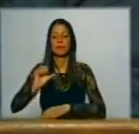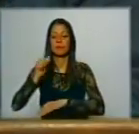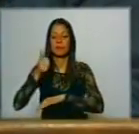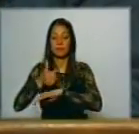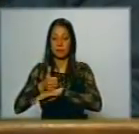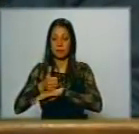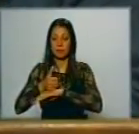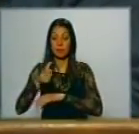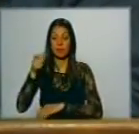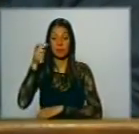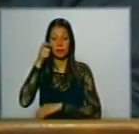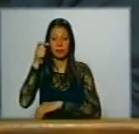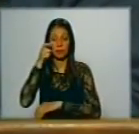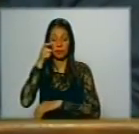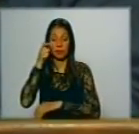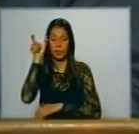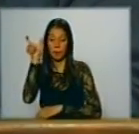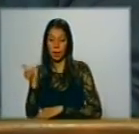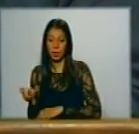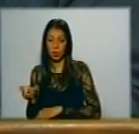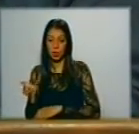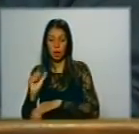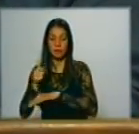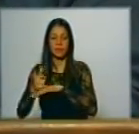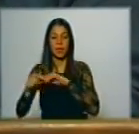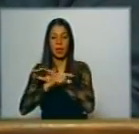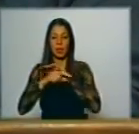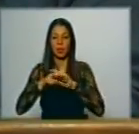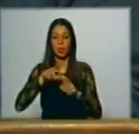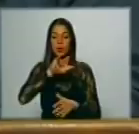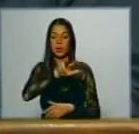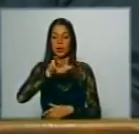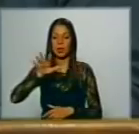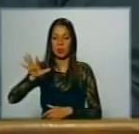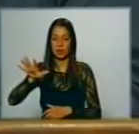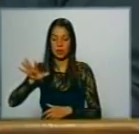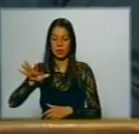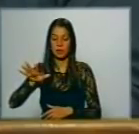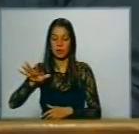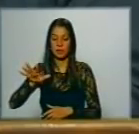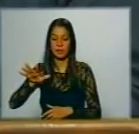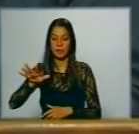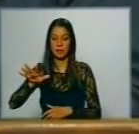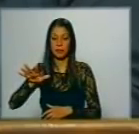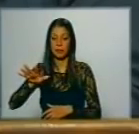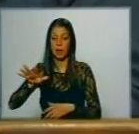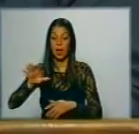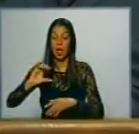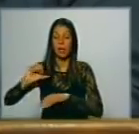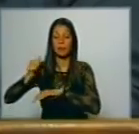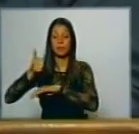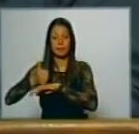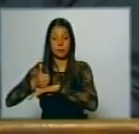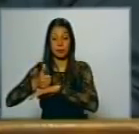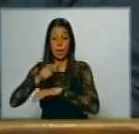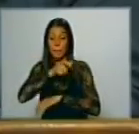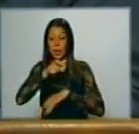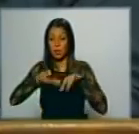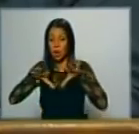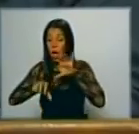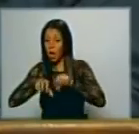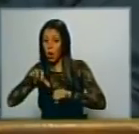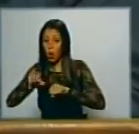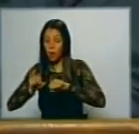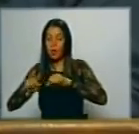o Superintendente Nacional. Artículo 35. La Superintendencia Nacional para la Defensa de los